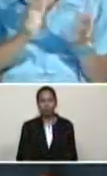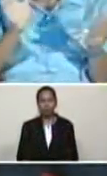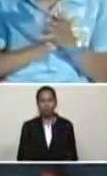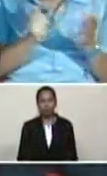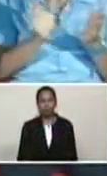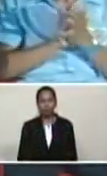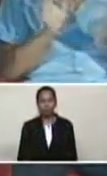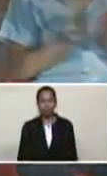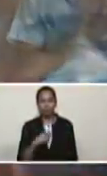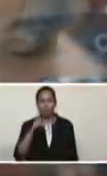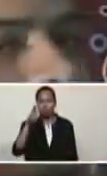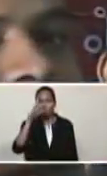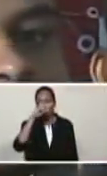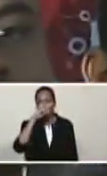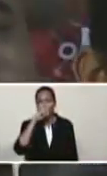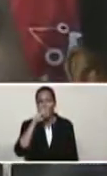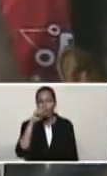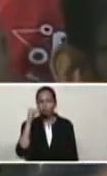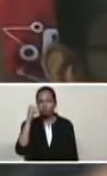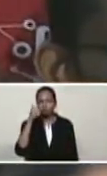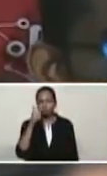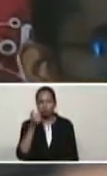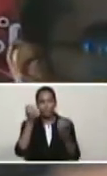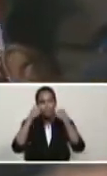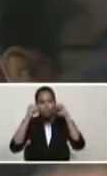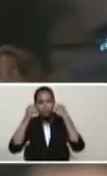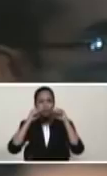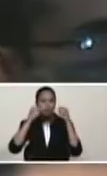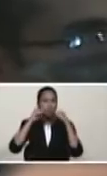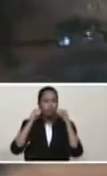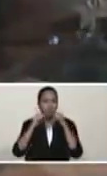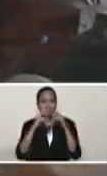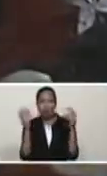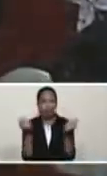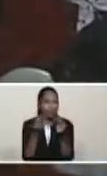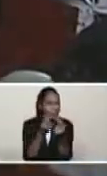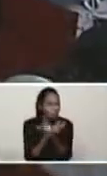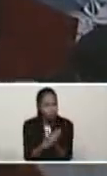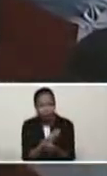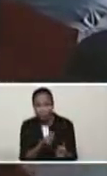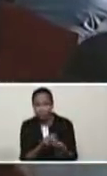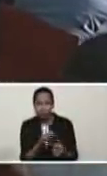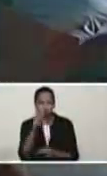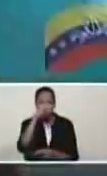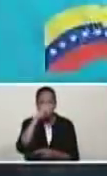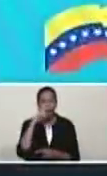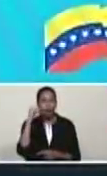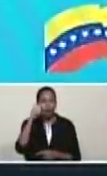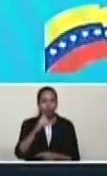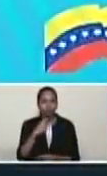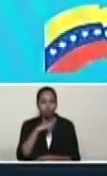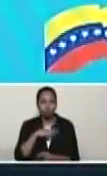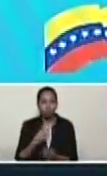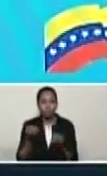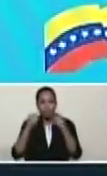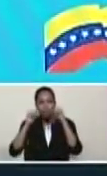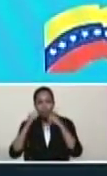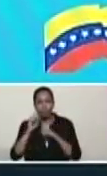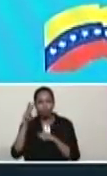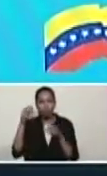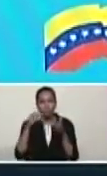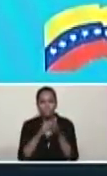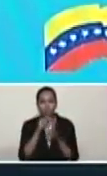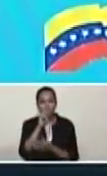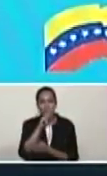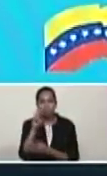Apenas quedan 2 años, apenas 2 años. Eso pasa volando, 2 años. Preparémonos para el 2021